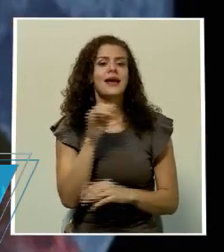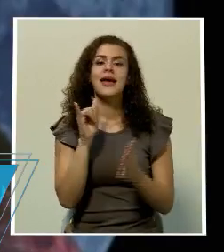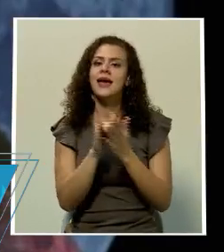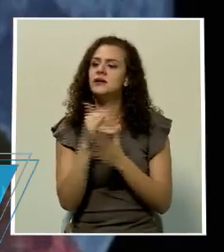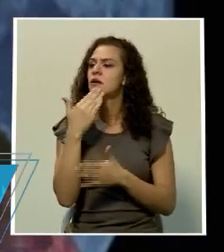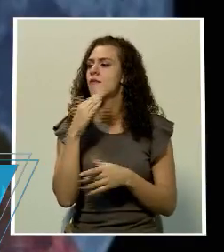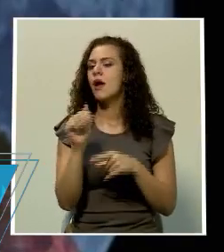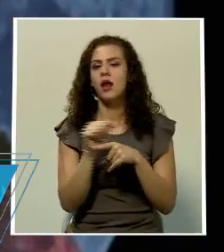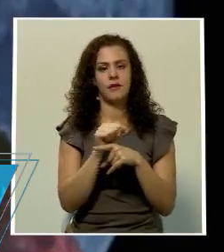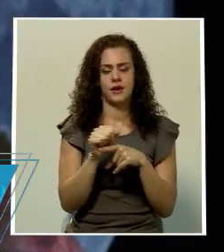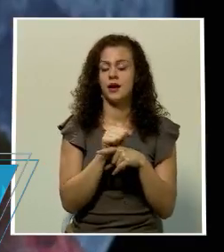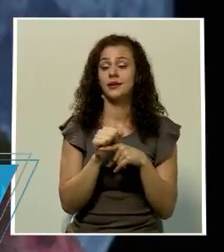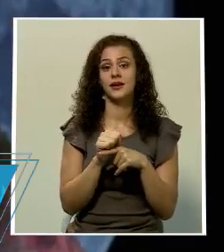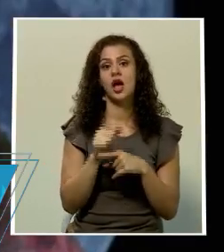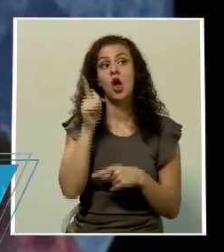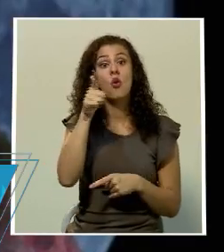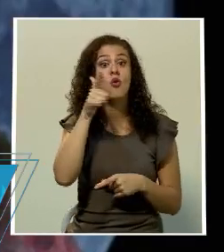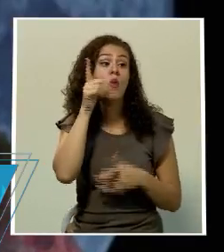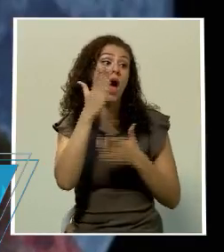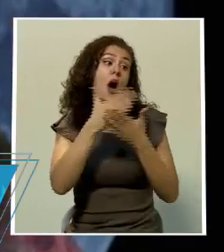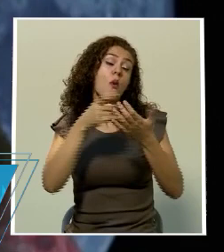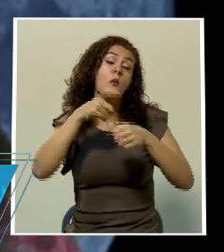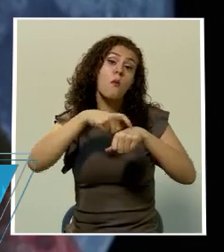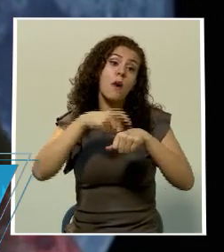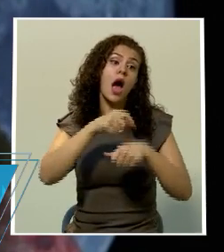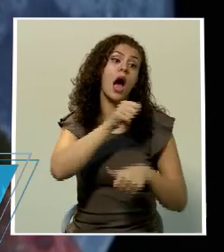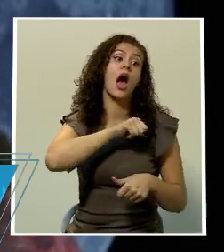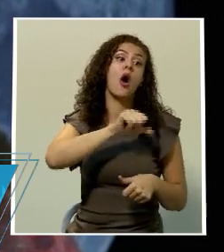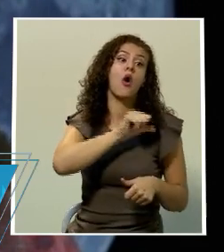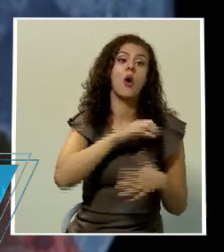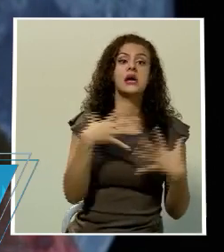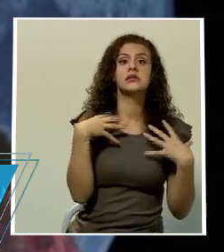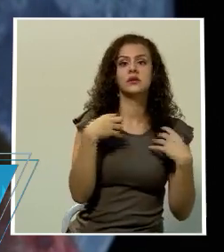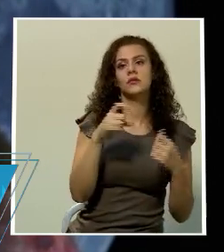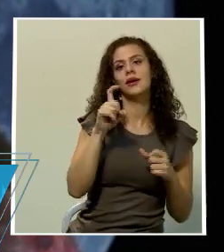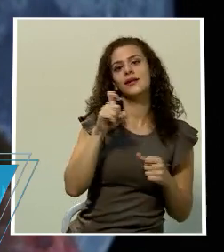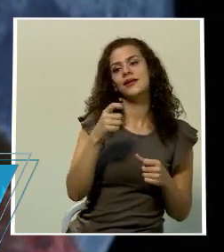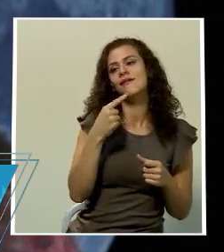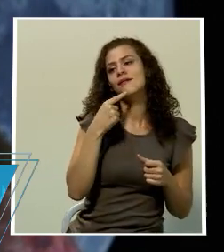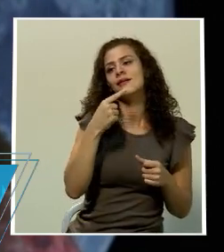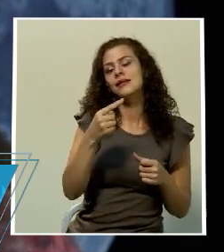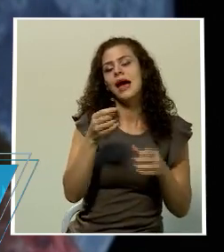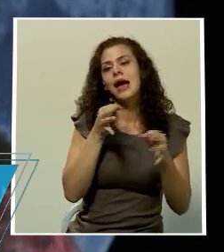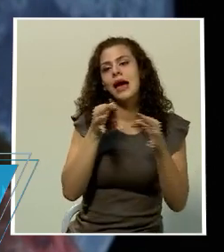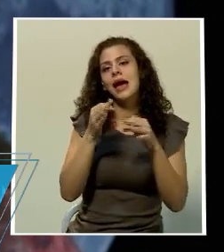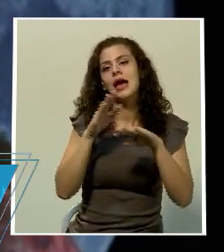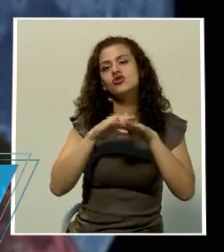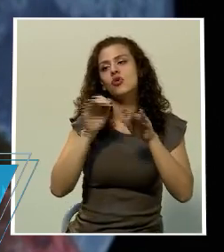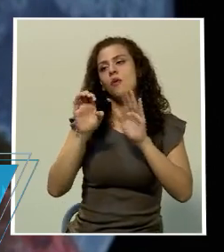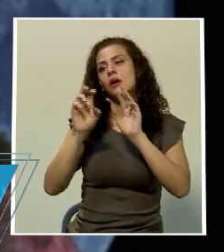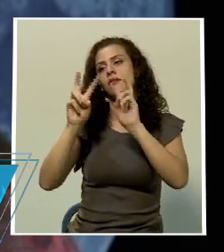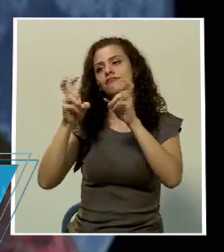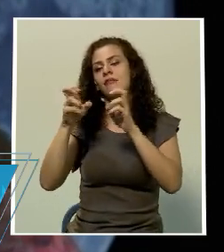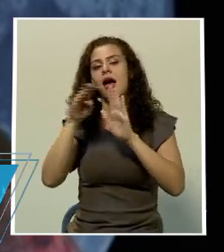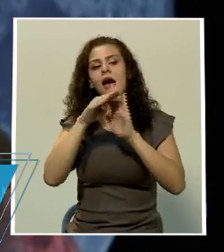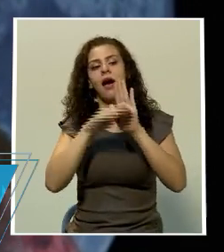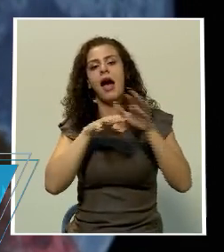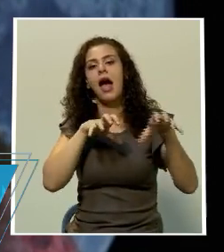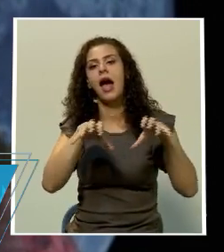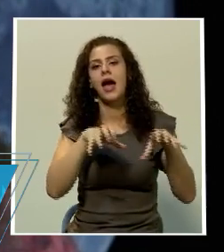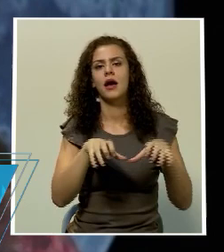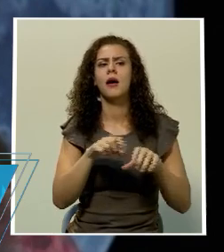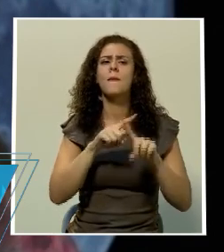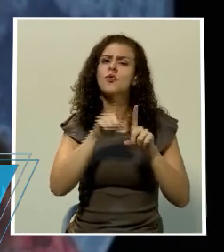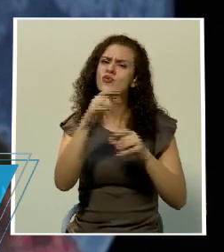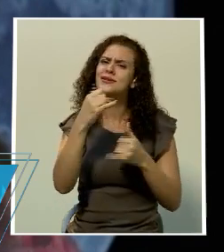es una muy mala práctica. Obviamente en algún momento las autoridades de salud van a tener que dar indicaciones para este tipo de actividades, porque usted